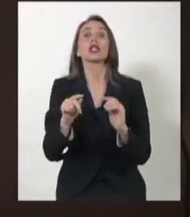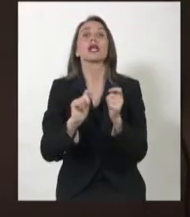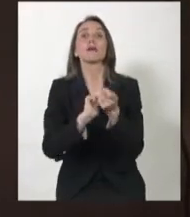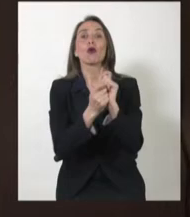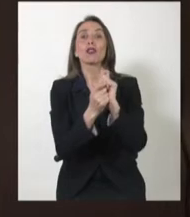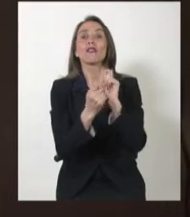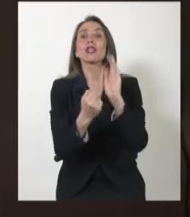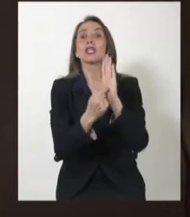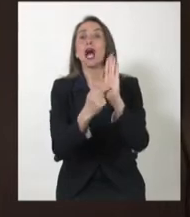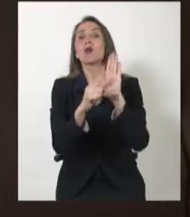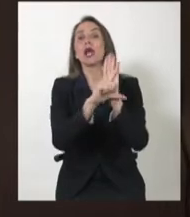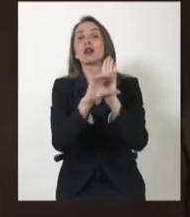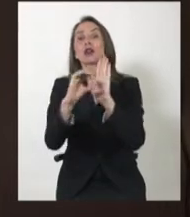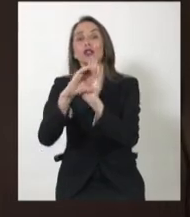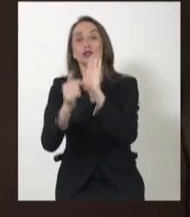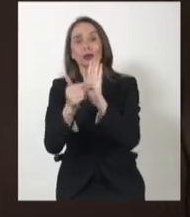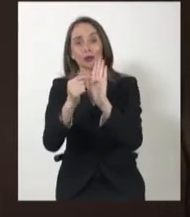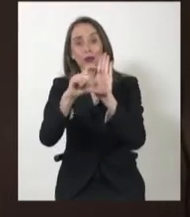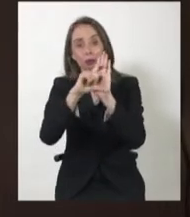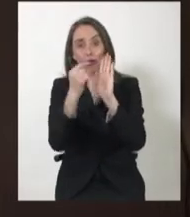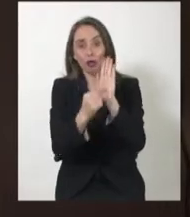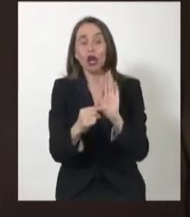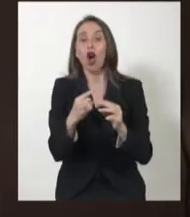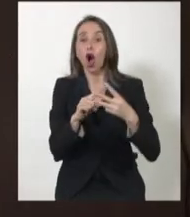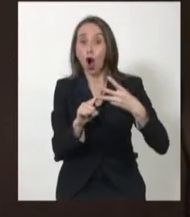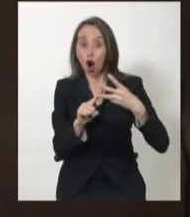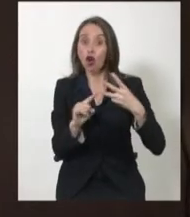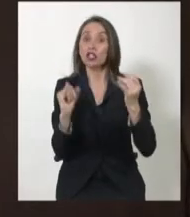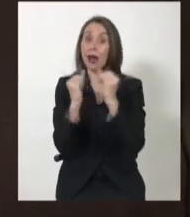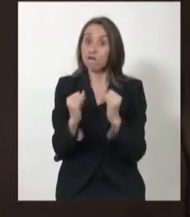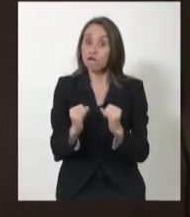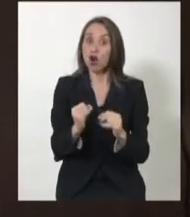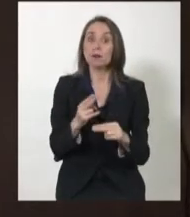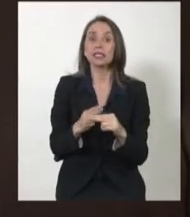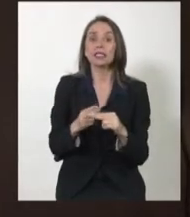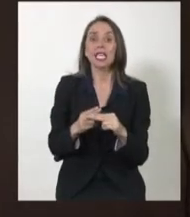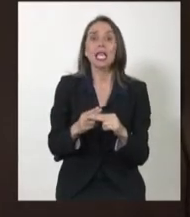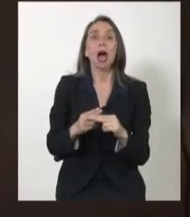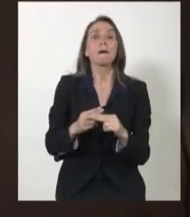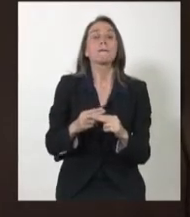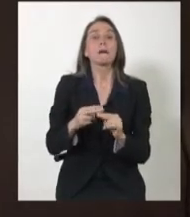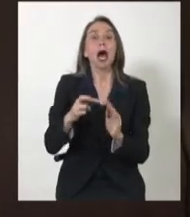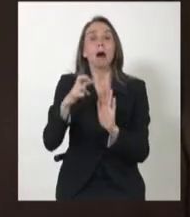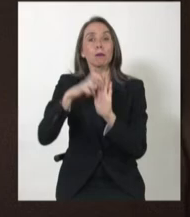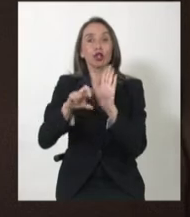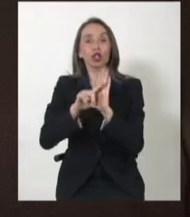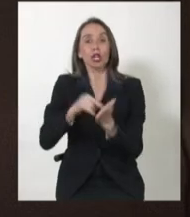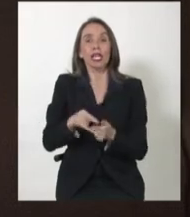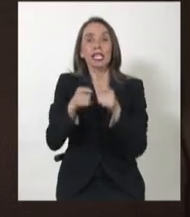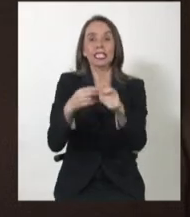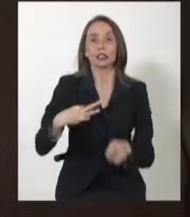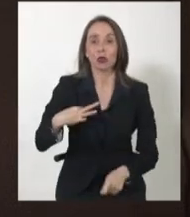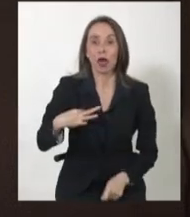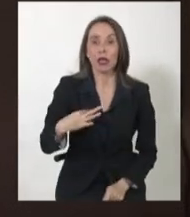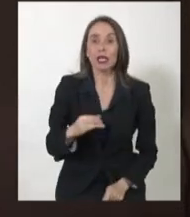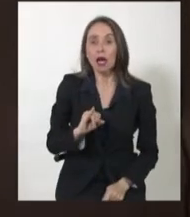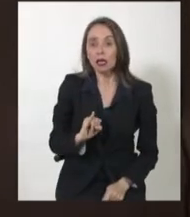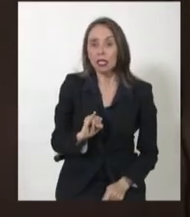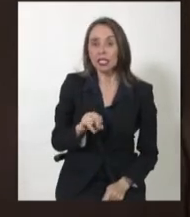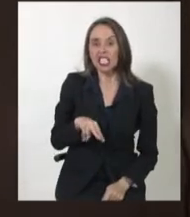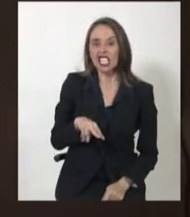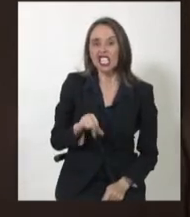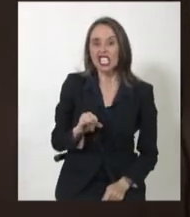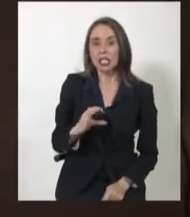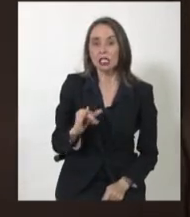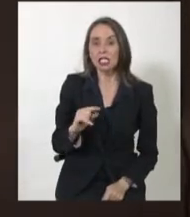mecanismos también, la iniciativa popular, porque la ciudadanía de repente necesita que se legisle sobre una determinada